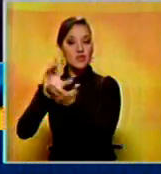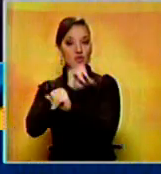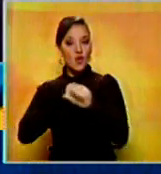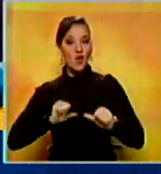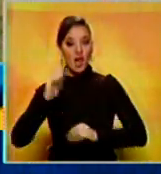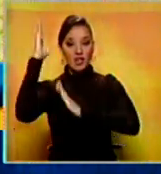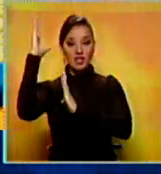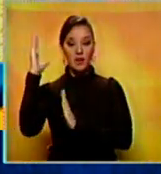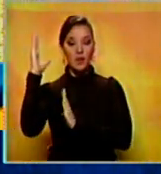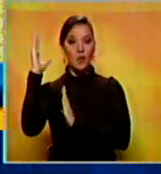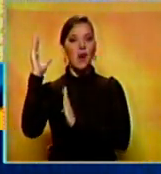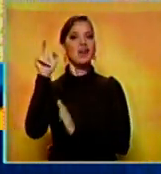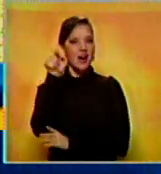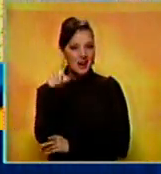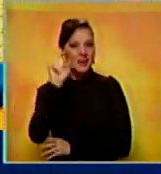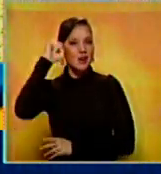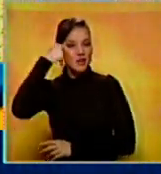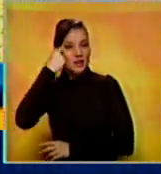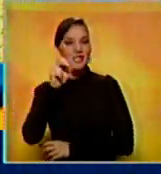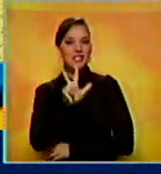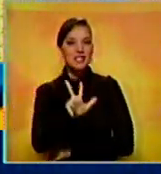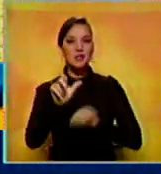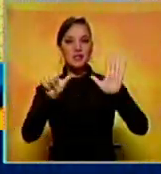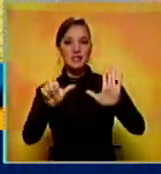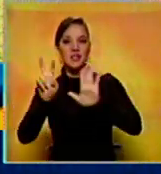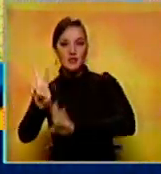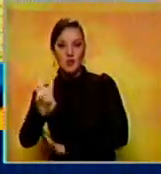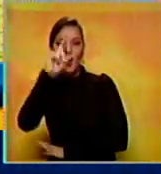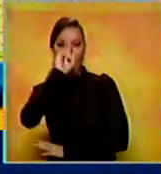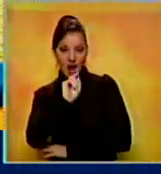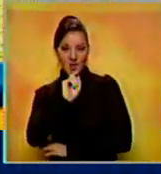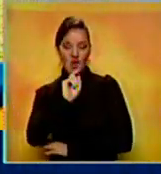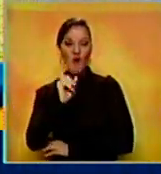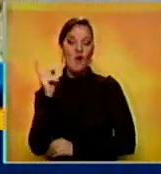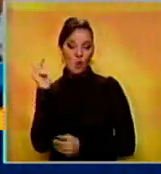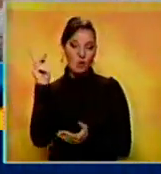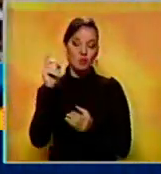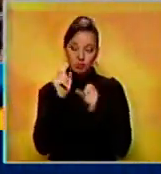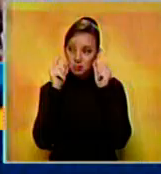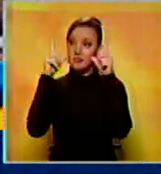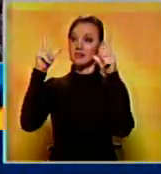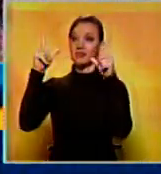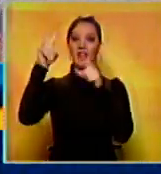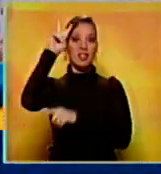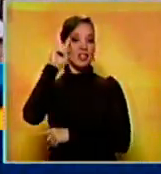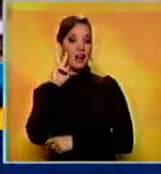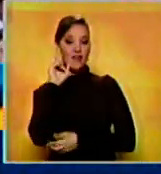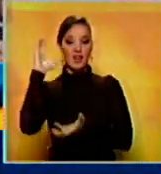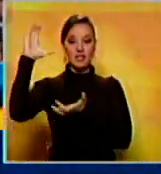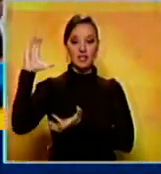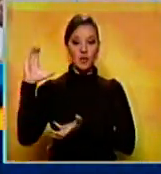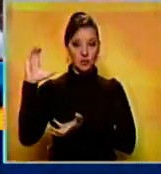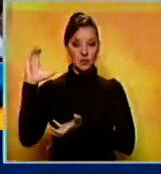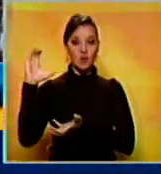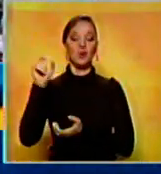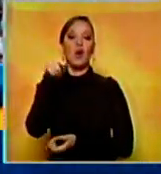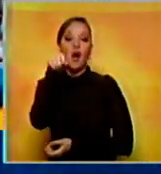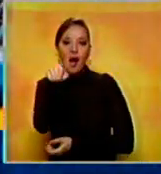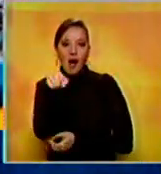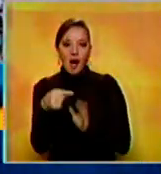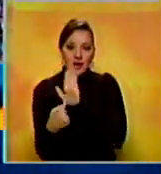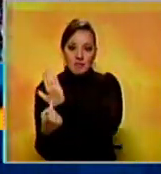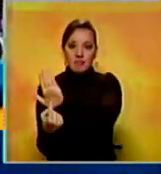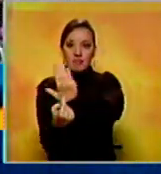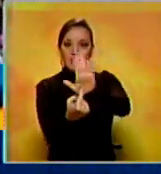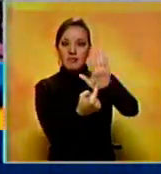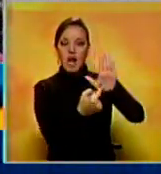la conmemoración de los 362 años de la aparición de la Virgen de Coromoto, reportaje que rebasó las